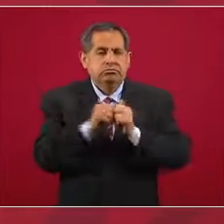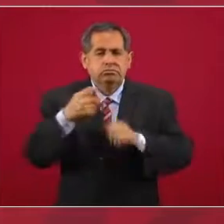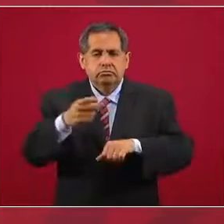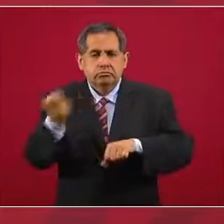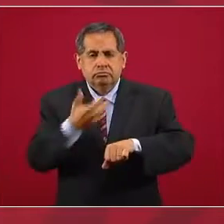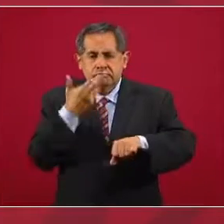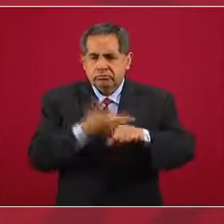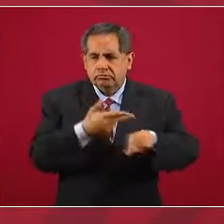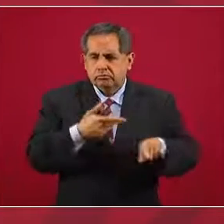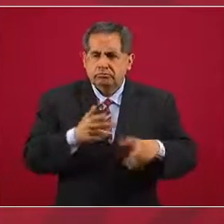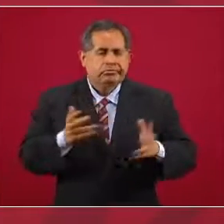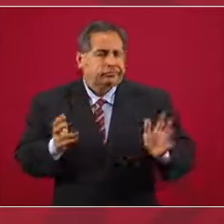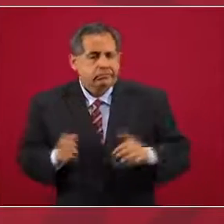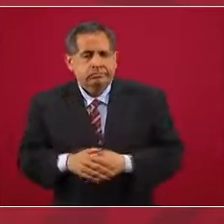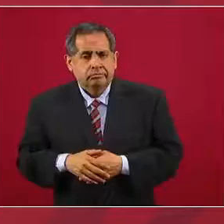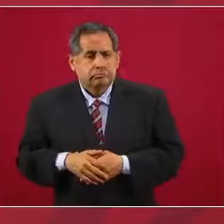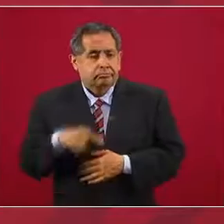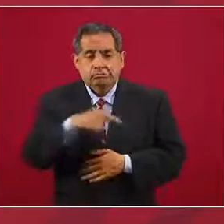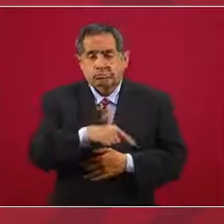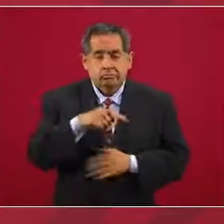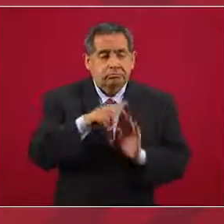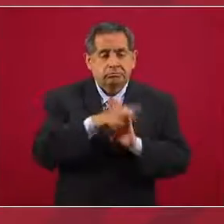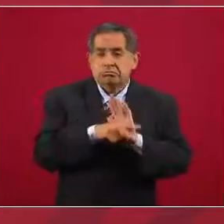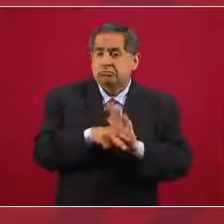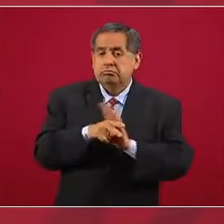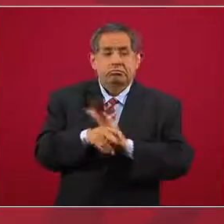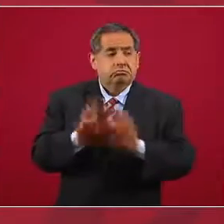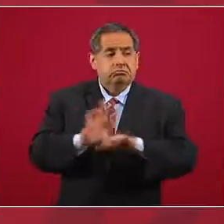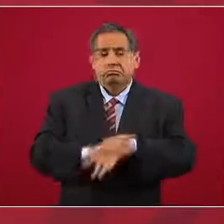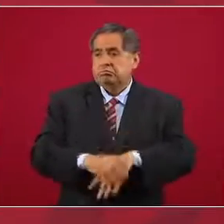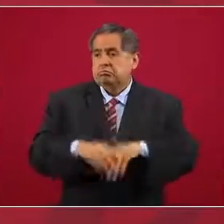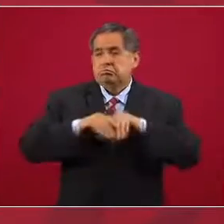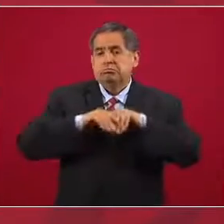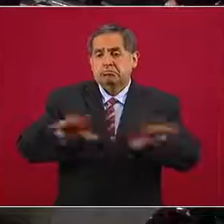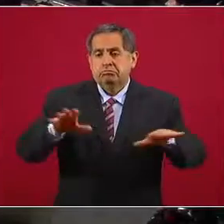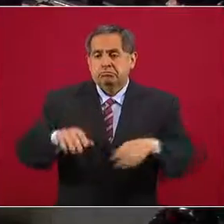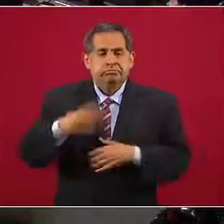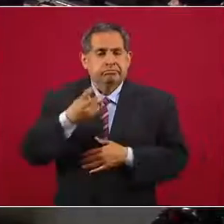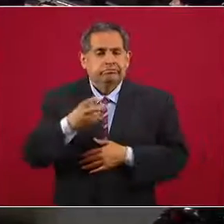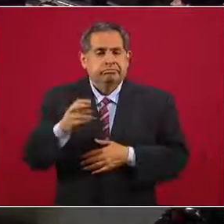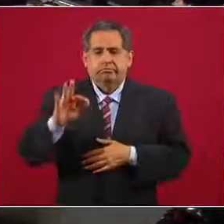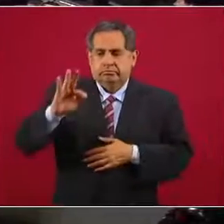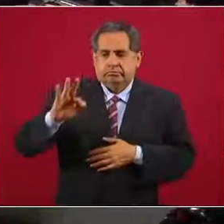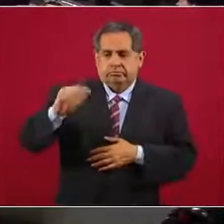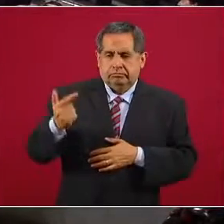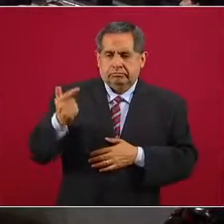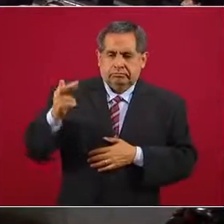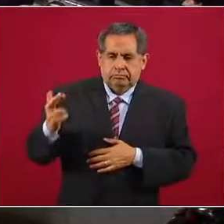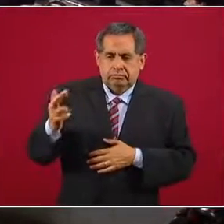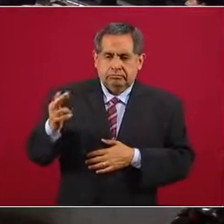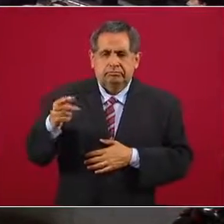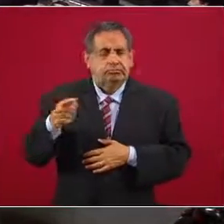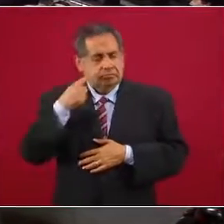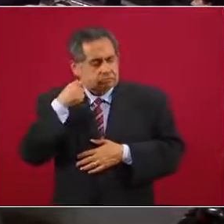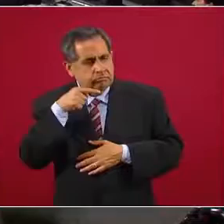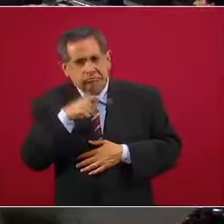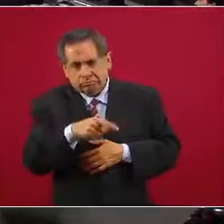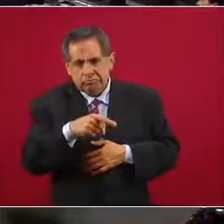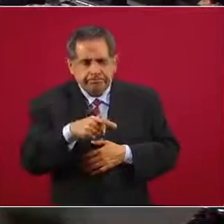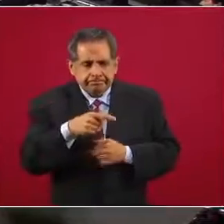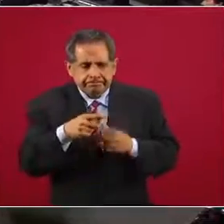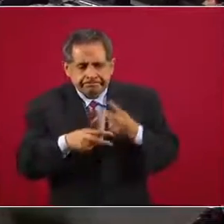privado. Sí, pues ya está este video. Va a ser la fiscalía la encargada de